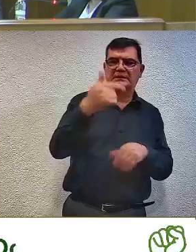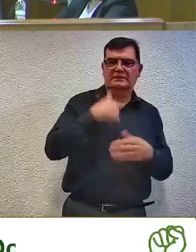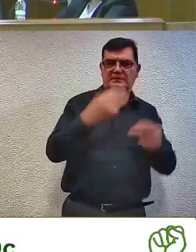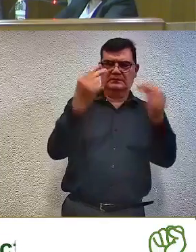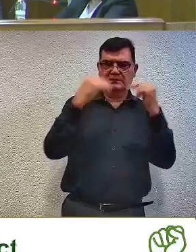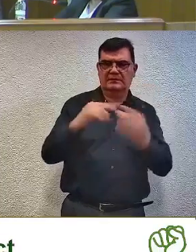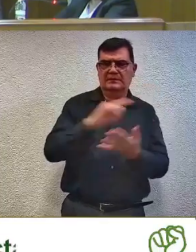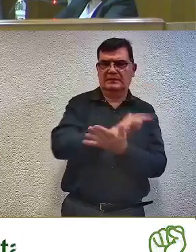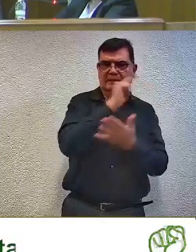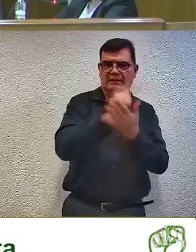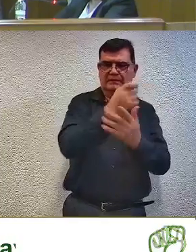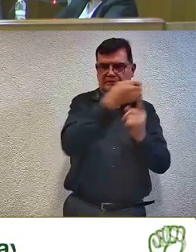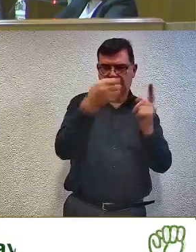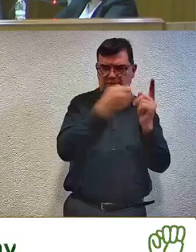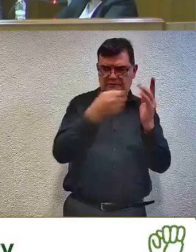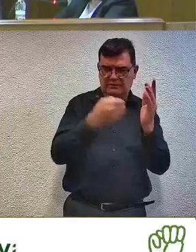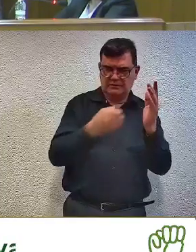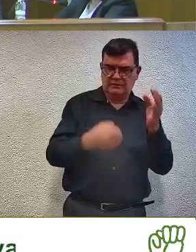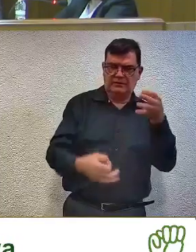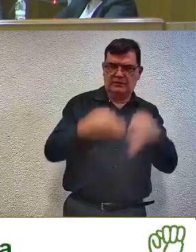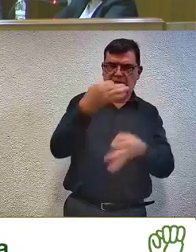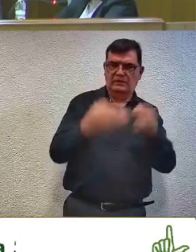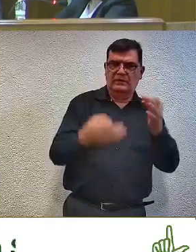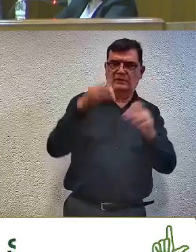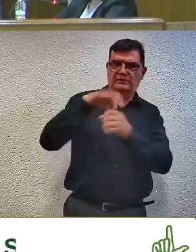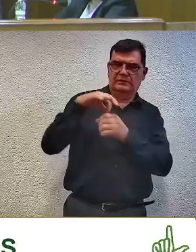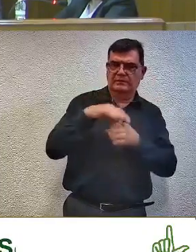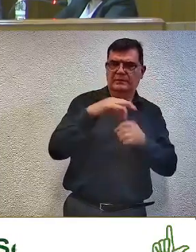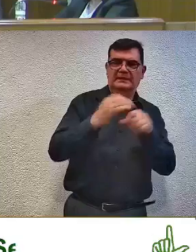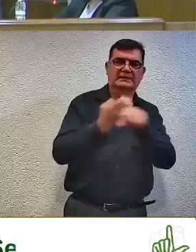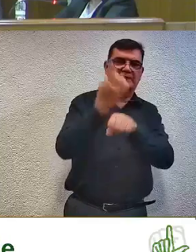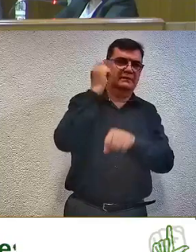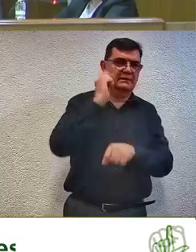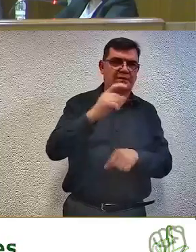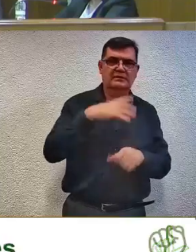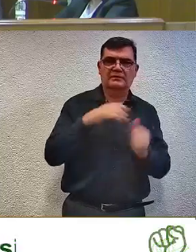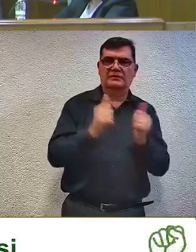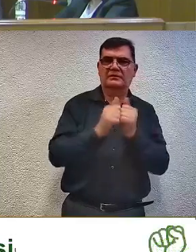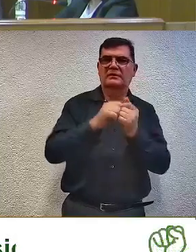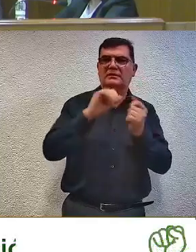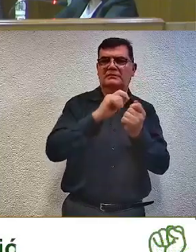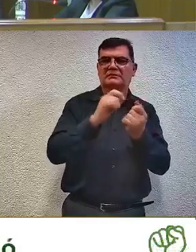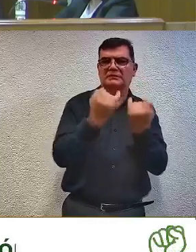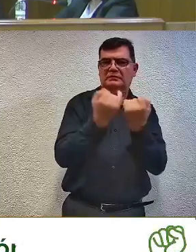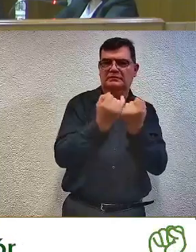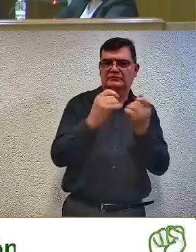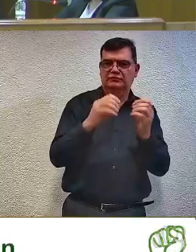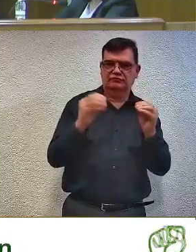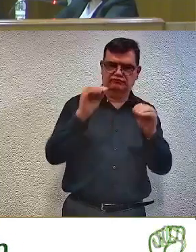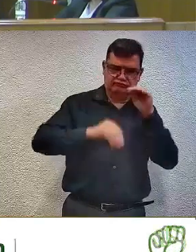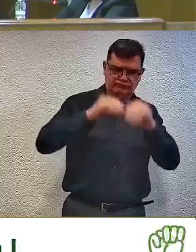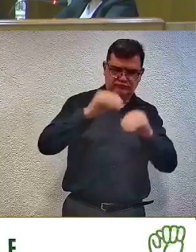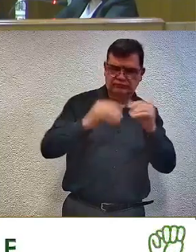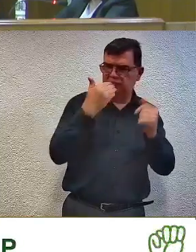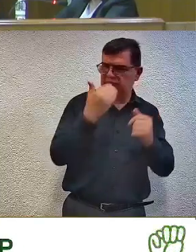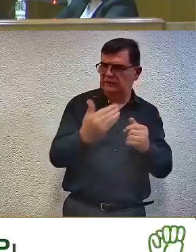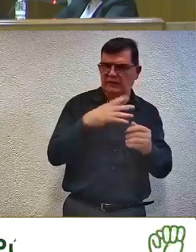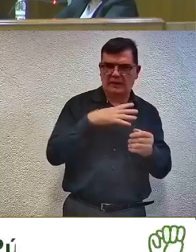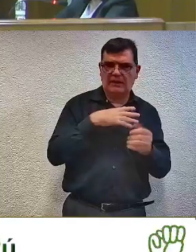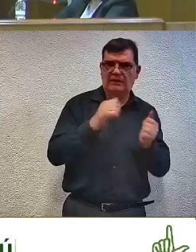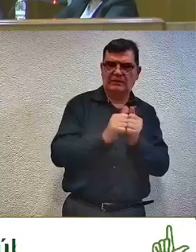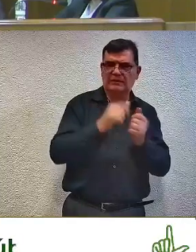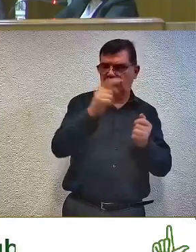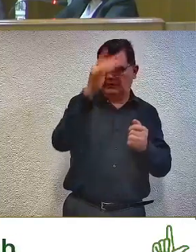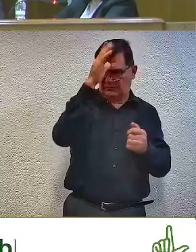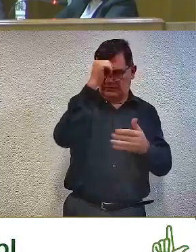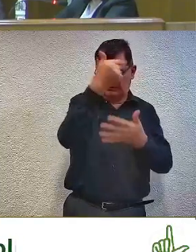la Ley Orgánica del Tribunal Electoral del Estado de Guerrero, interpretados de manera sistemática y funcional, pongo a su consideración